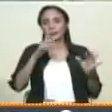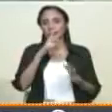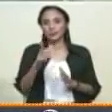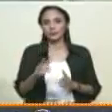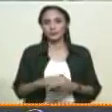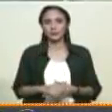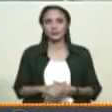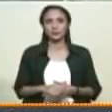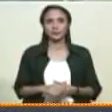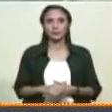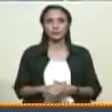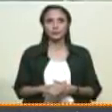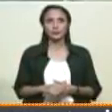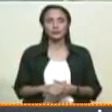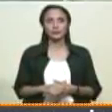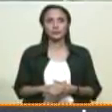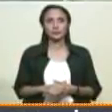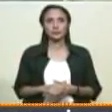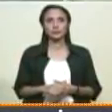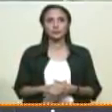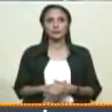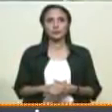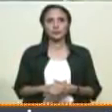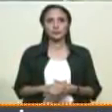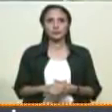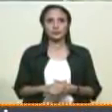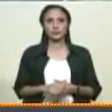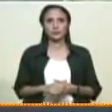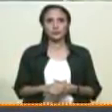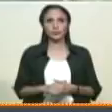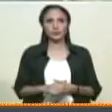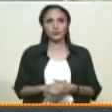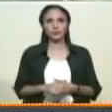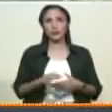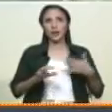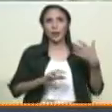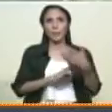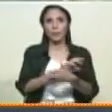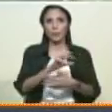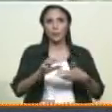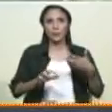estaríamos entrando en un gravísimo problema.